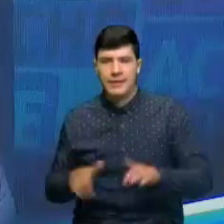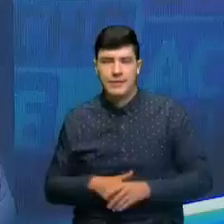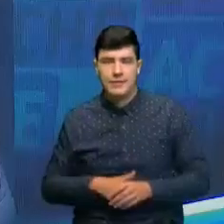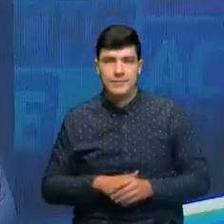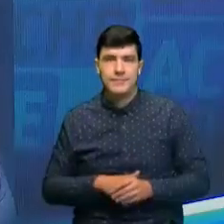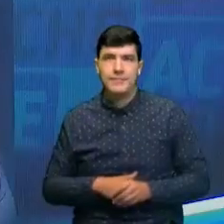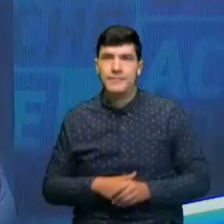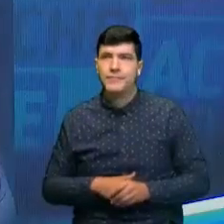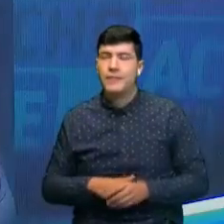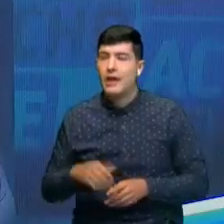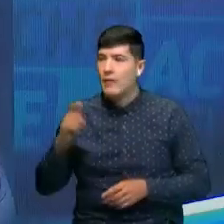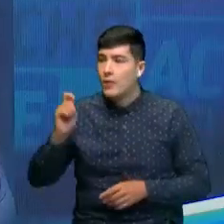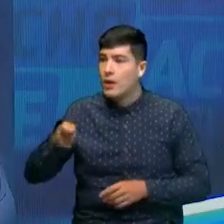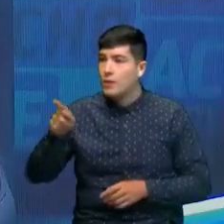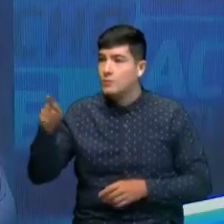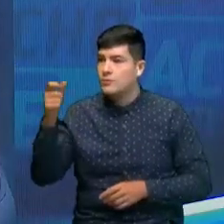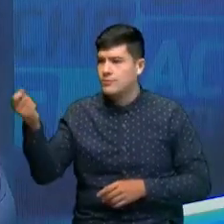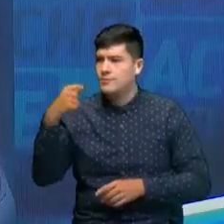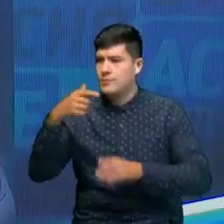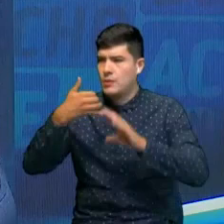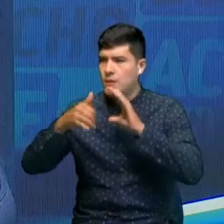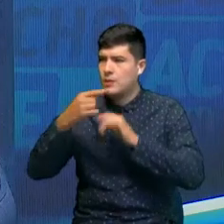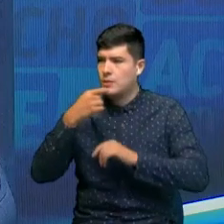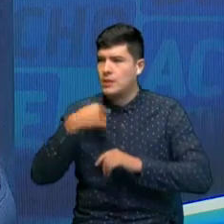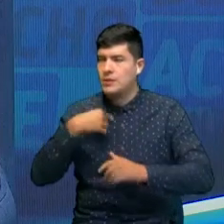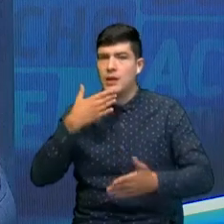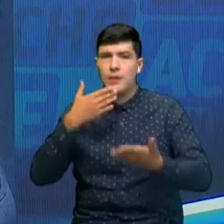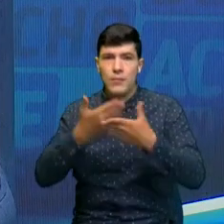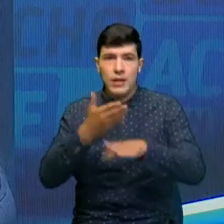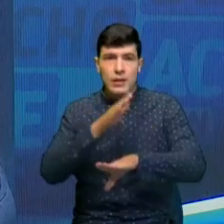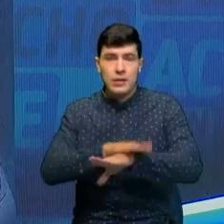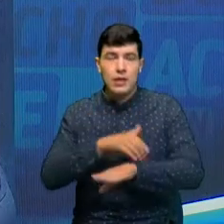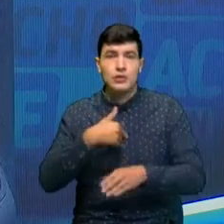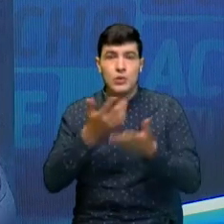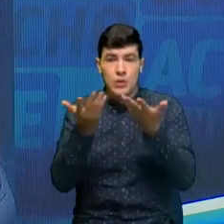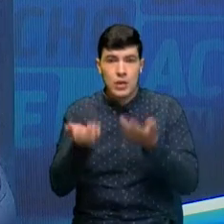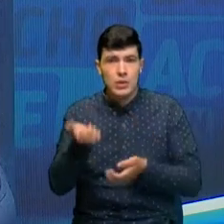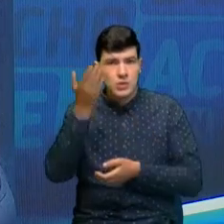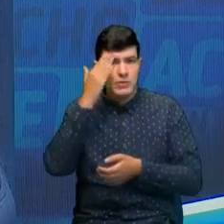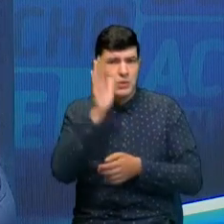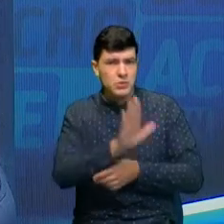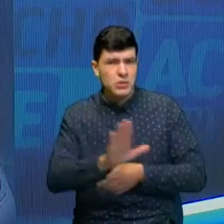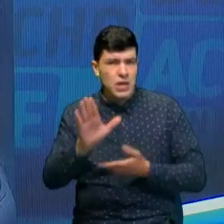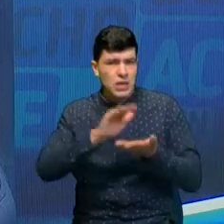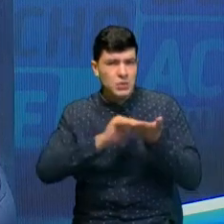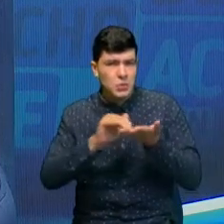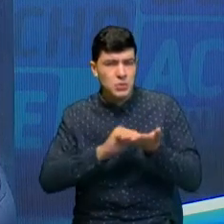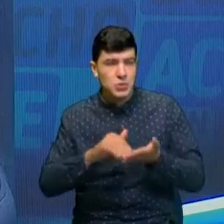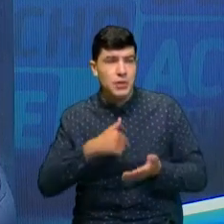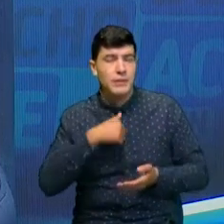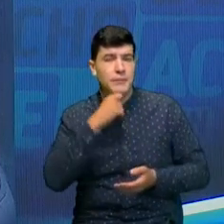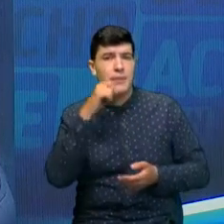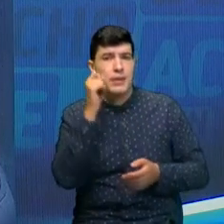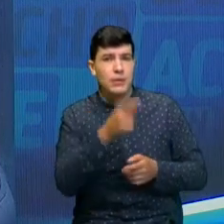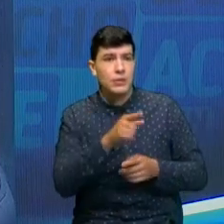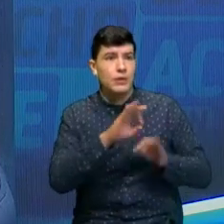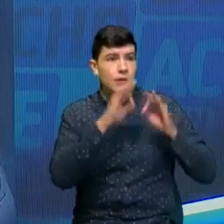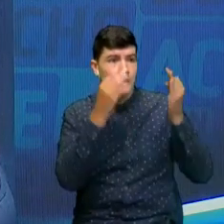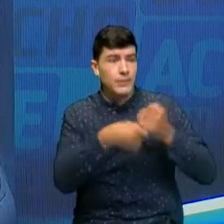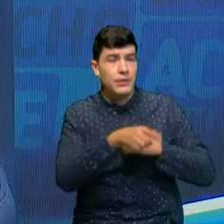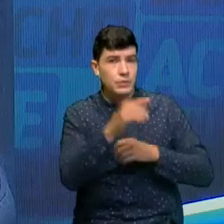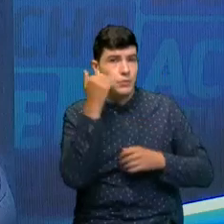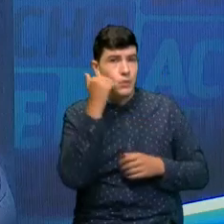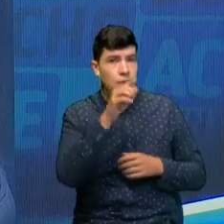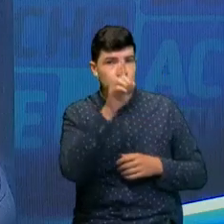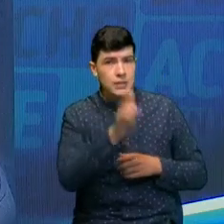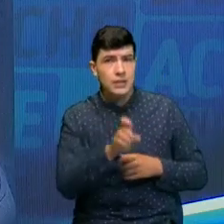Bueno, abogada, nos dicen en WhatsApp lo siguiente. Buenas tardes, quisiera saber si tiene alguna solución. Mi pregunta es, para un familiar, ella tiene